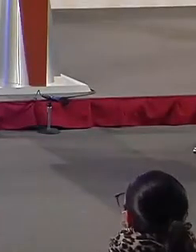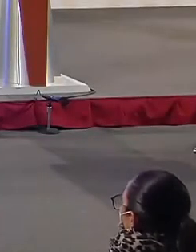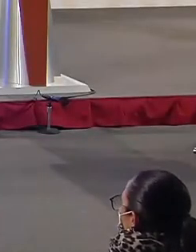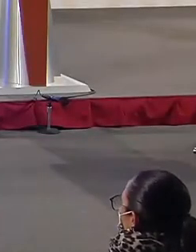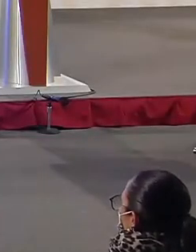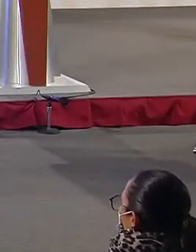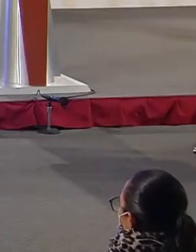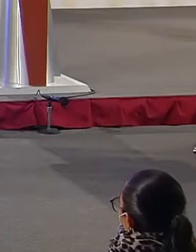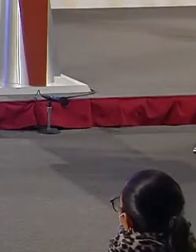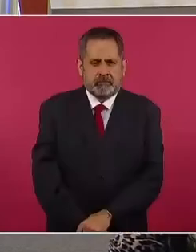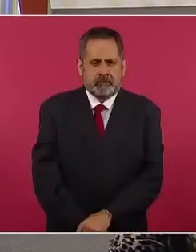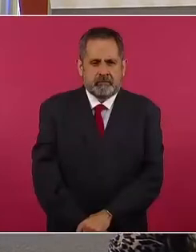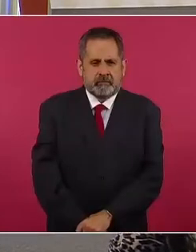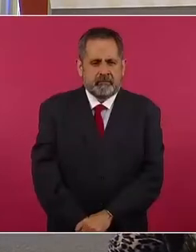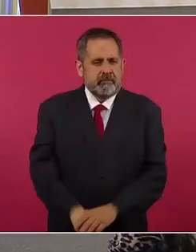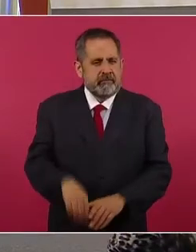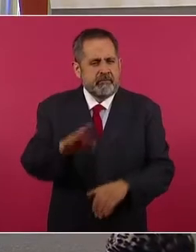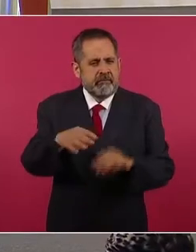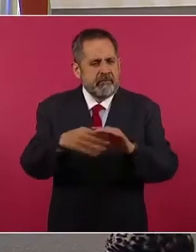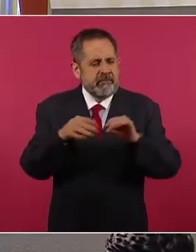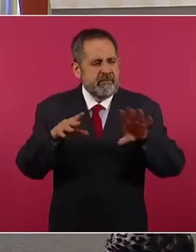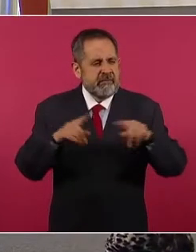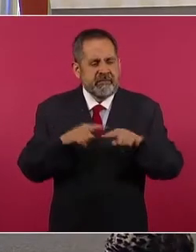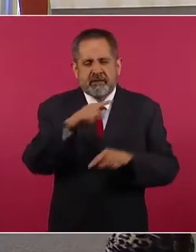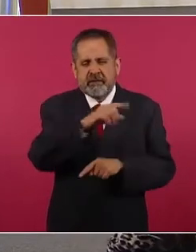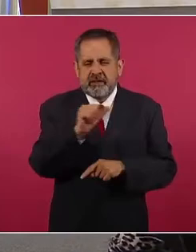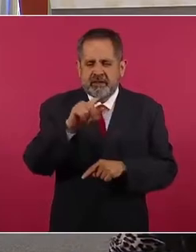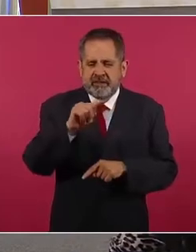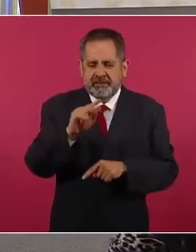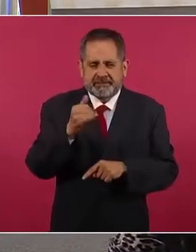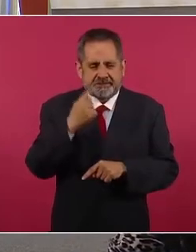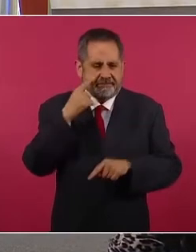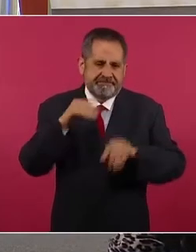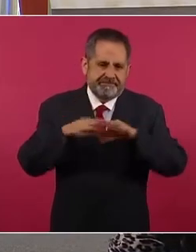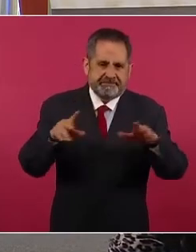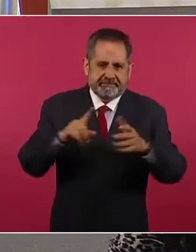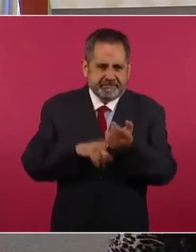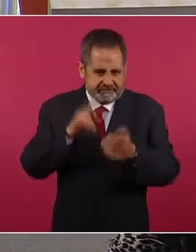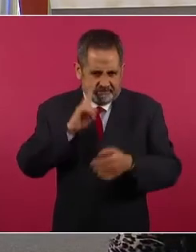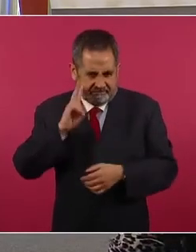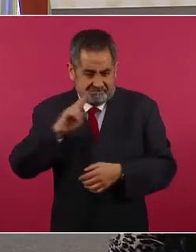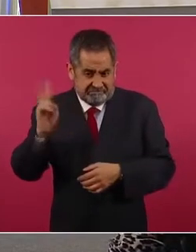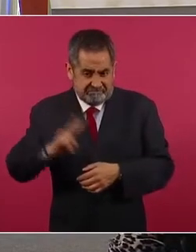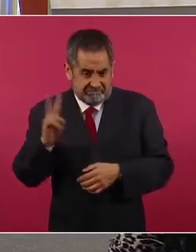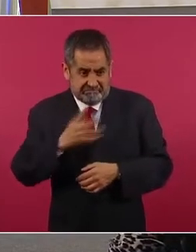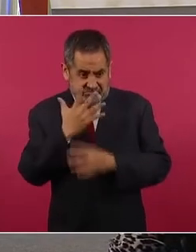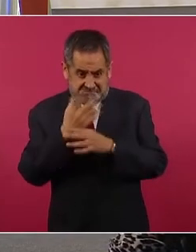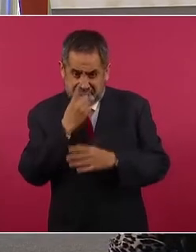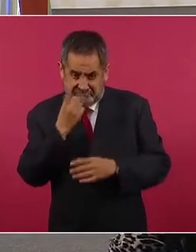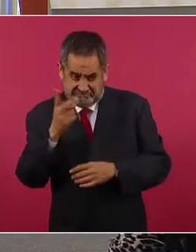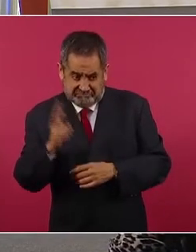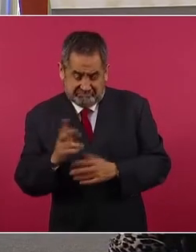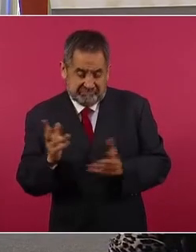¿No tienes la declaración de Ken para ver si es cierto?